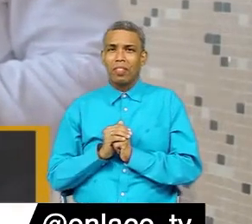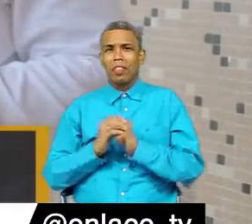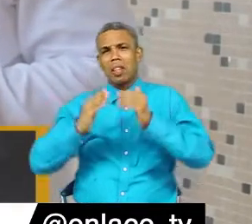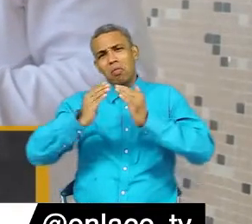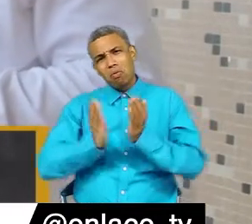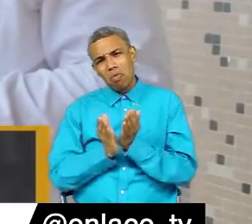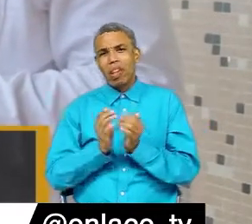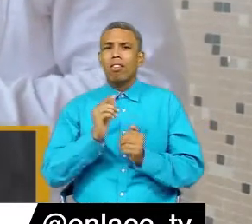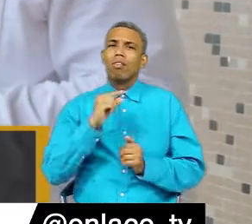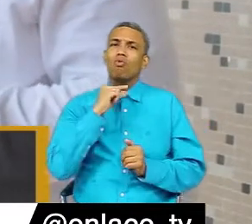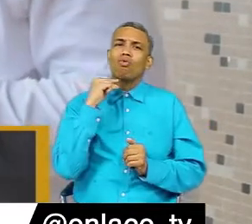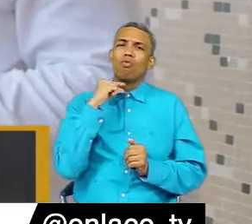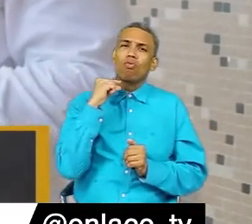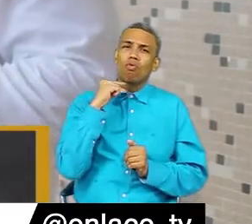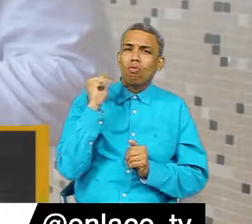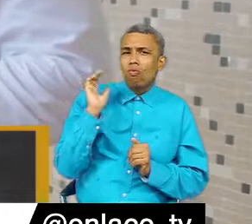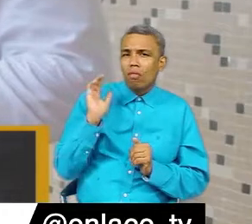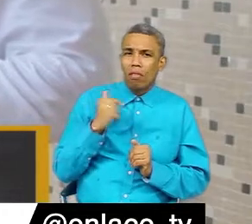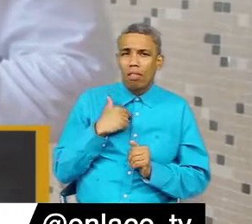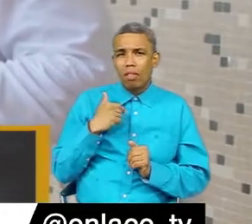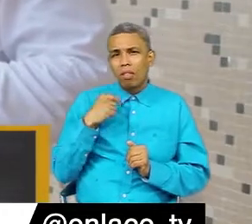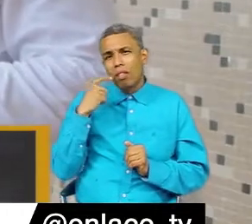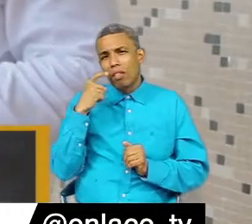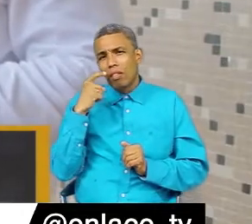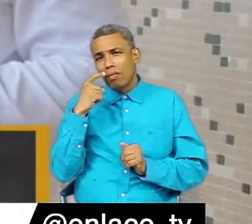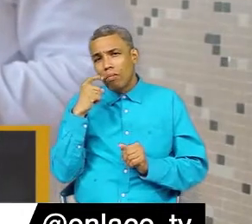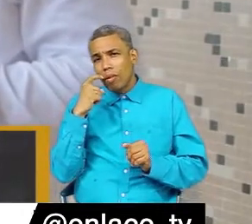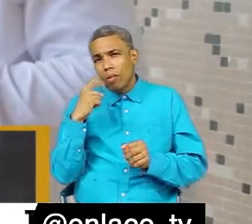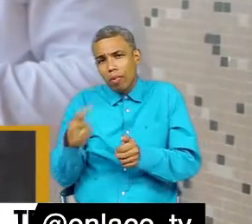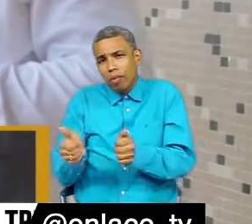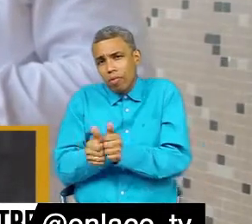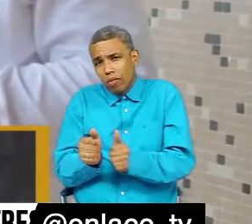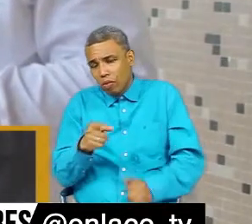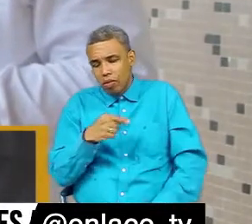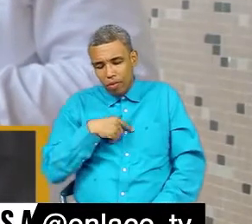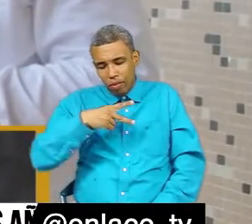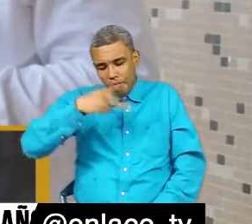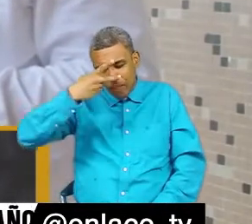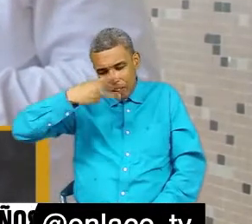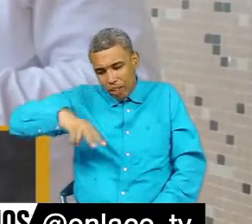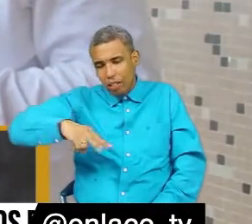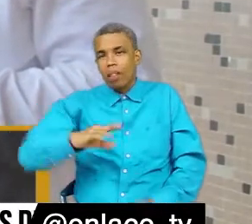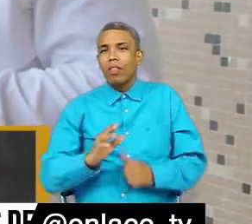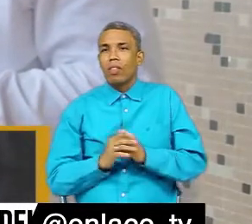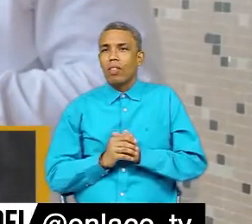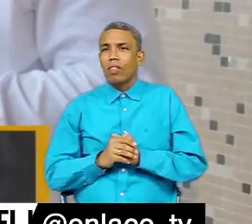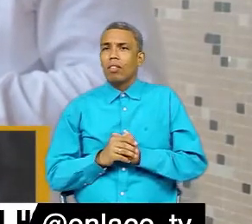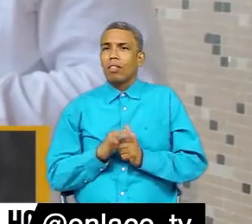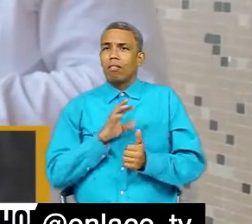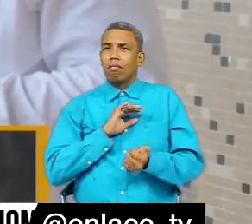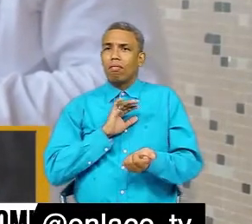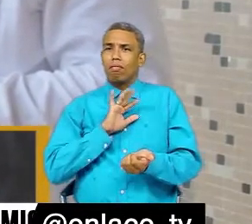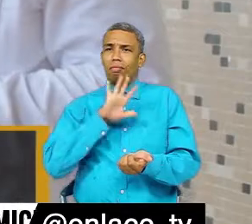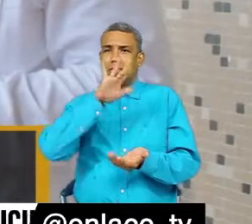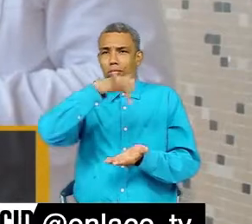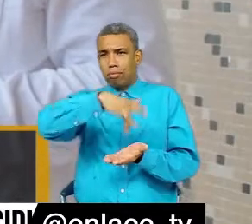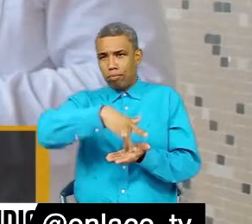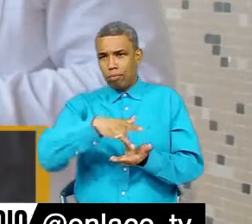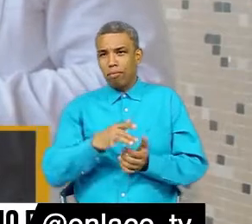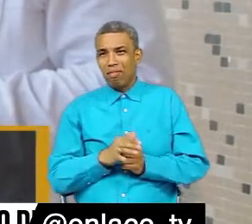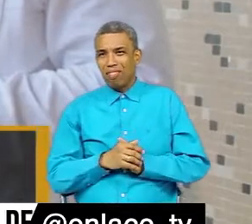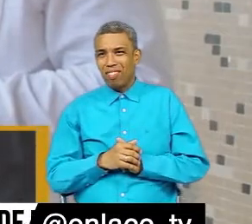escolares como padre de familia. Señor alcalde. Sí, acompañando a Darío Fernando aquí en esa semana cultural y de la ciencia. Entonces